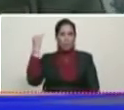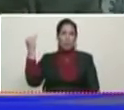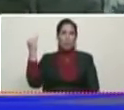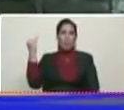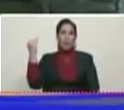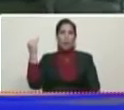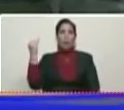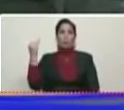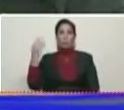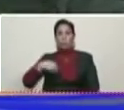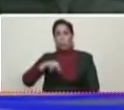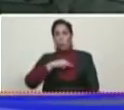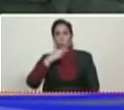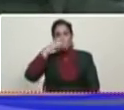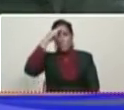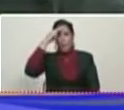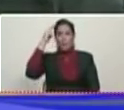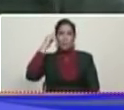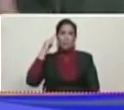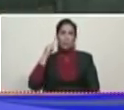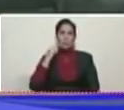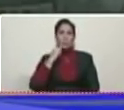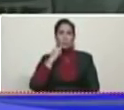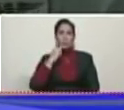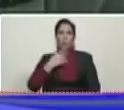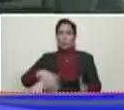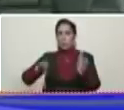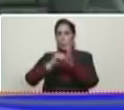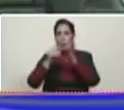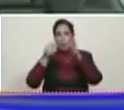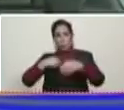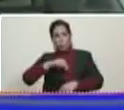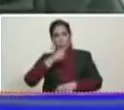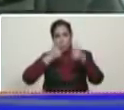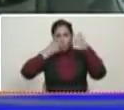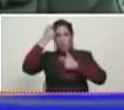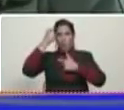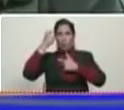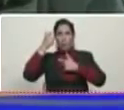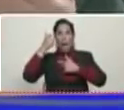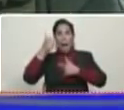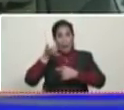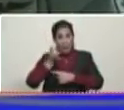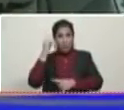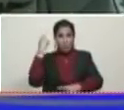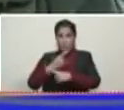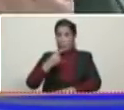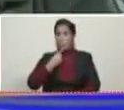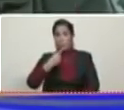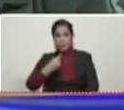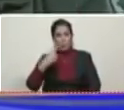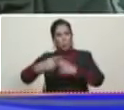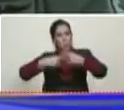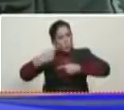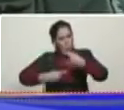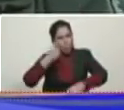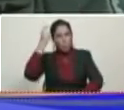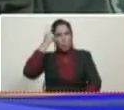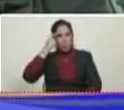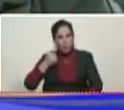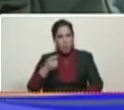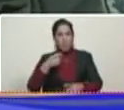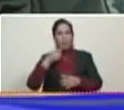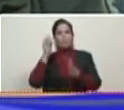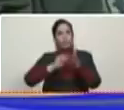libertador retomadas por nuestro comandante Hugo Chávez, hay que decirlo. Hay que decirle todos los días al pueblo de